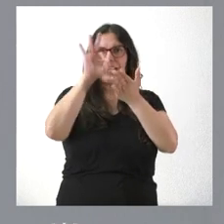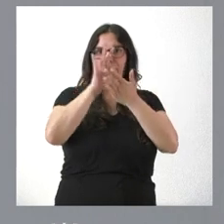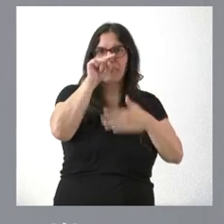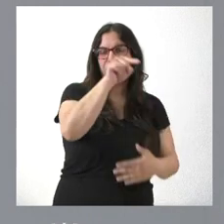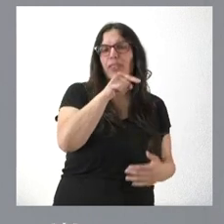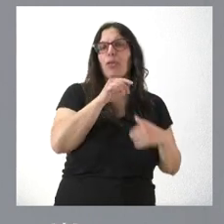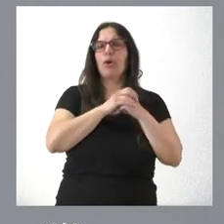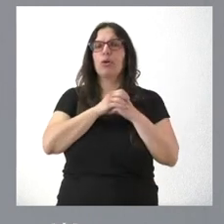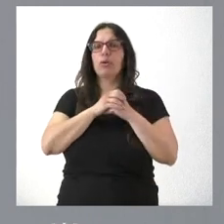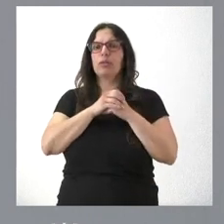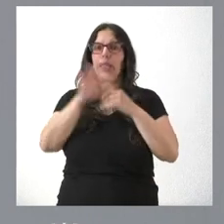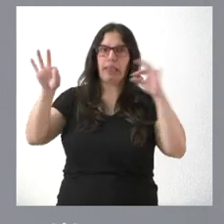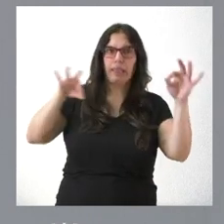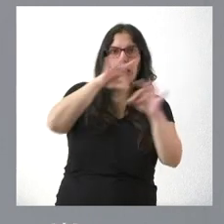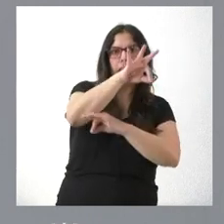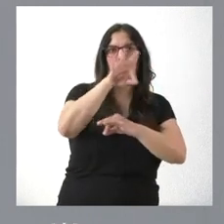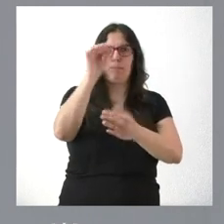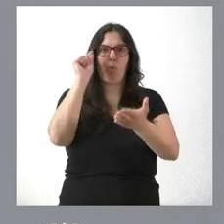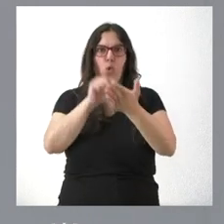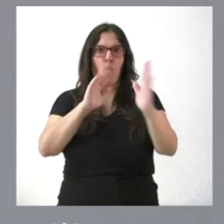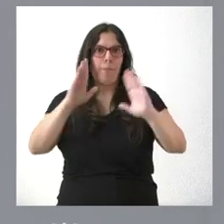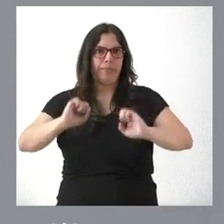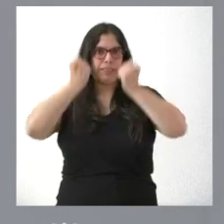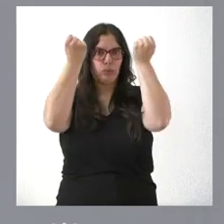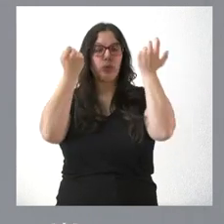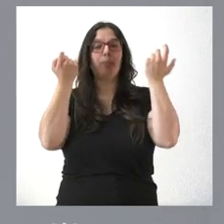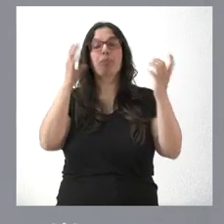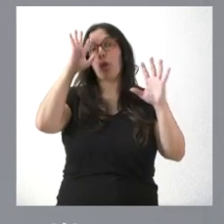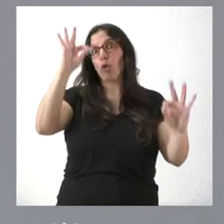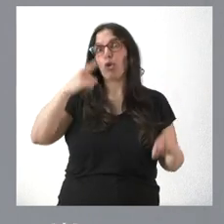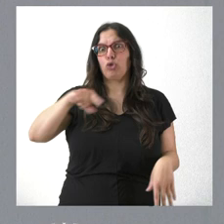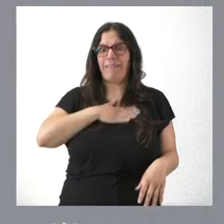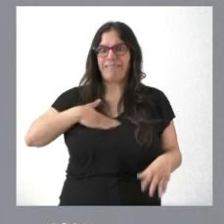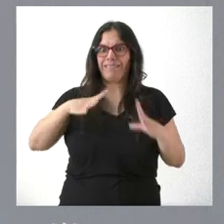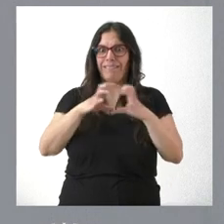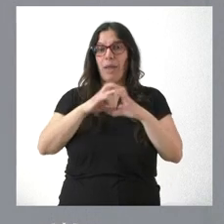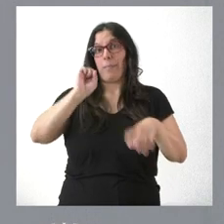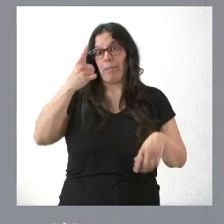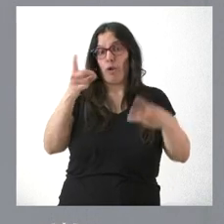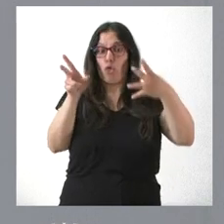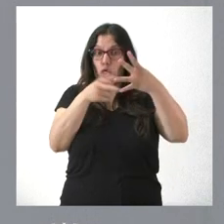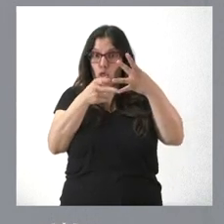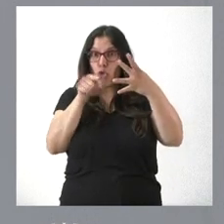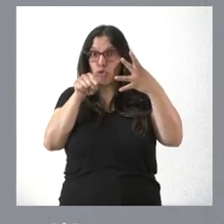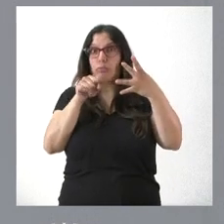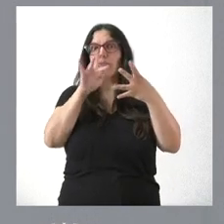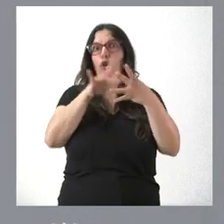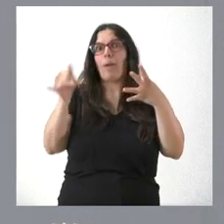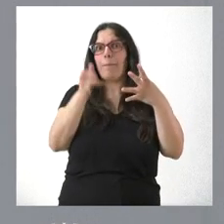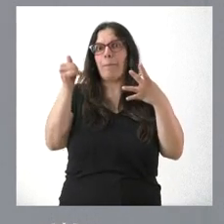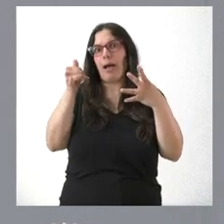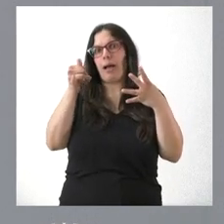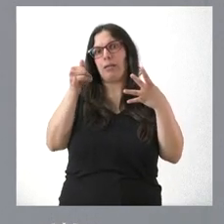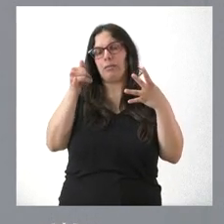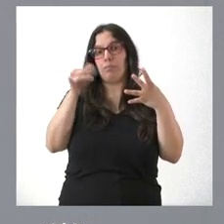pudimos reubicar en ese momento. Lógicamente, lo que nosotros estamos deseando es que las dos personas que han tenido esta baja